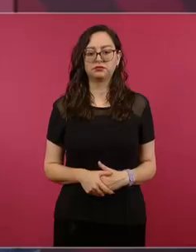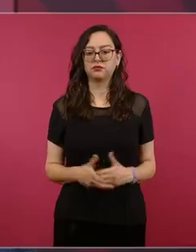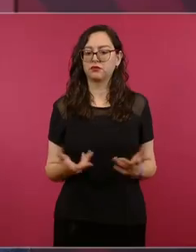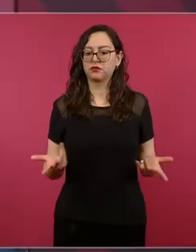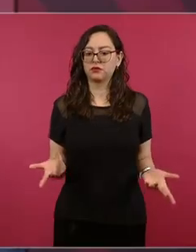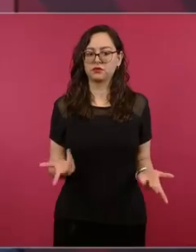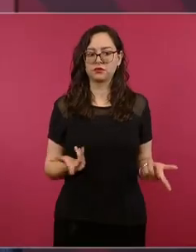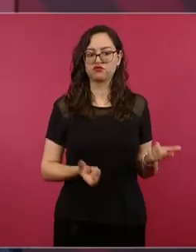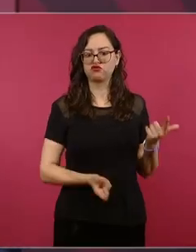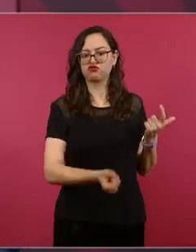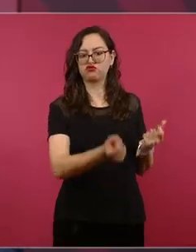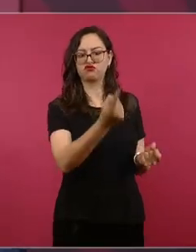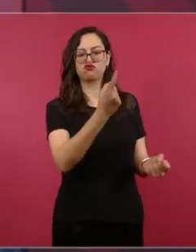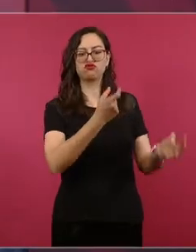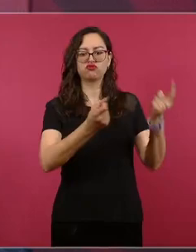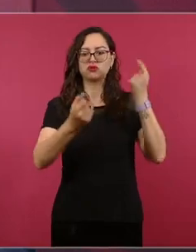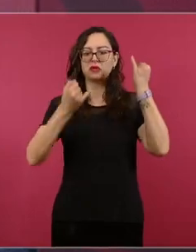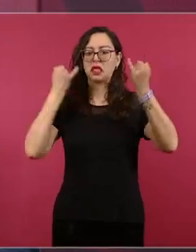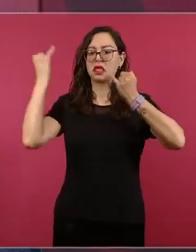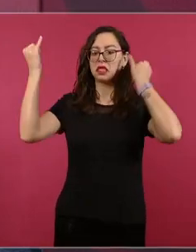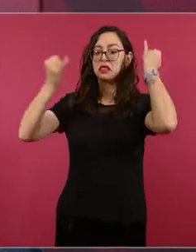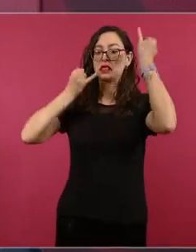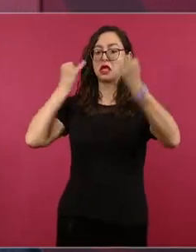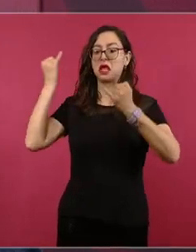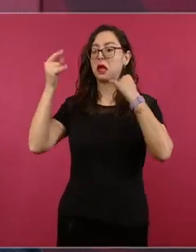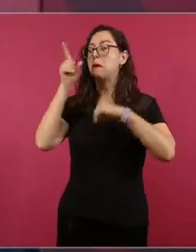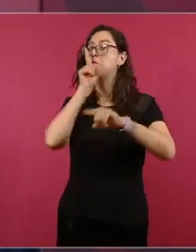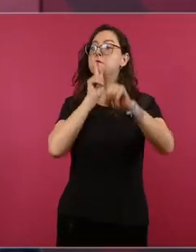exageraciones y muchas calumnias, ¿no?